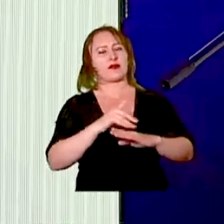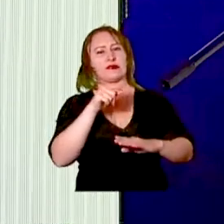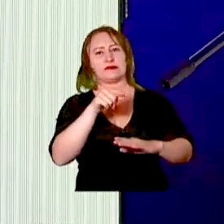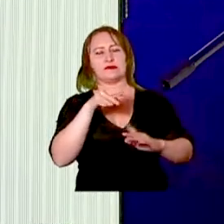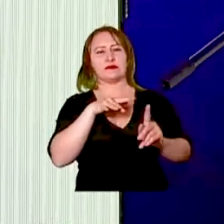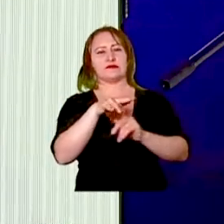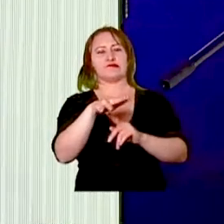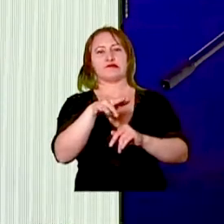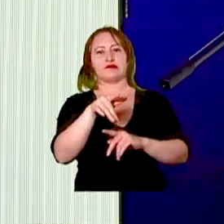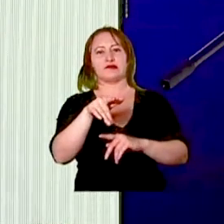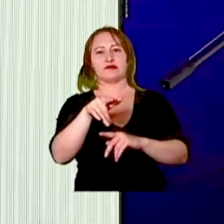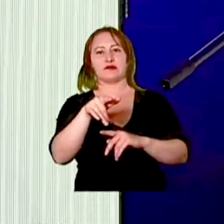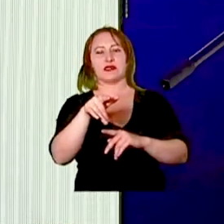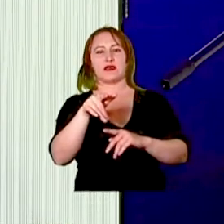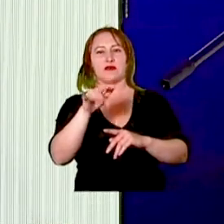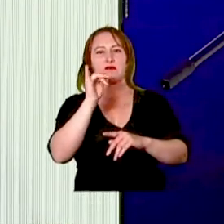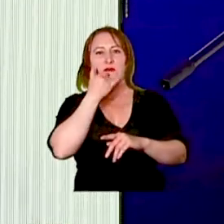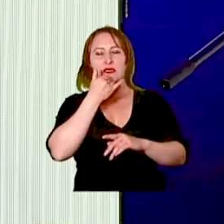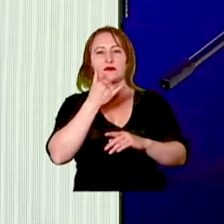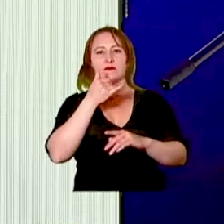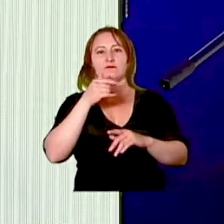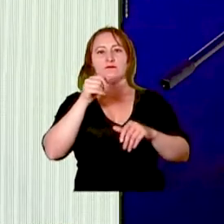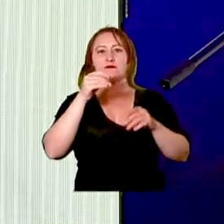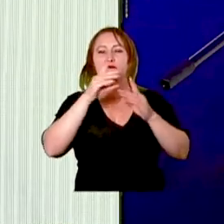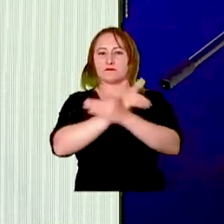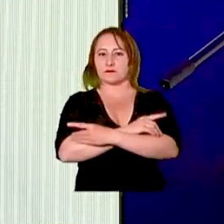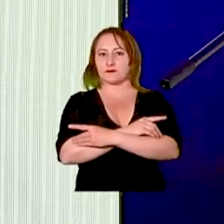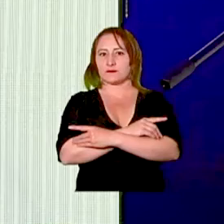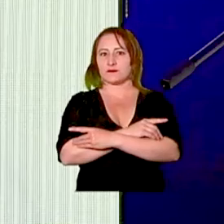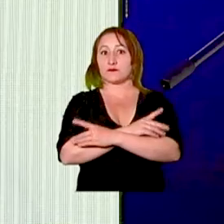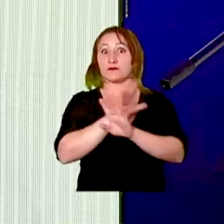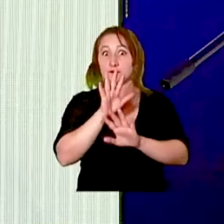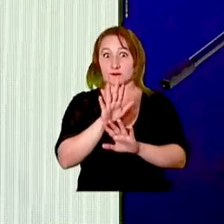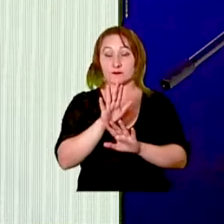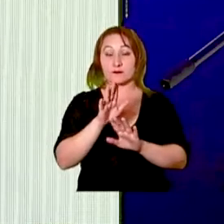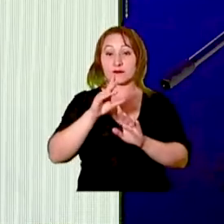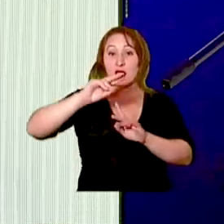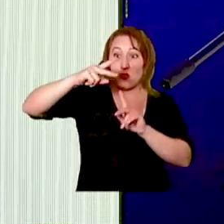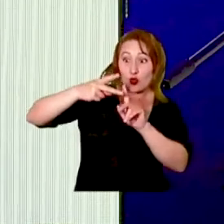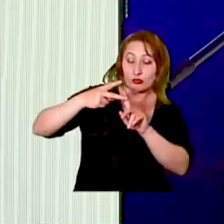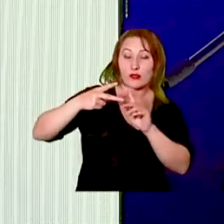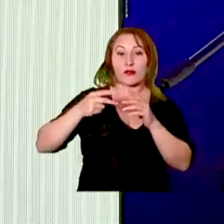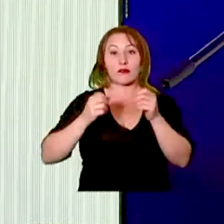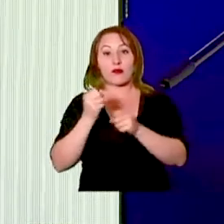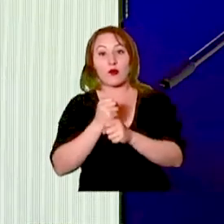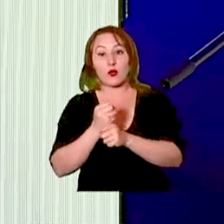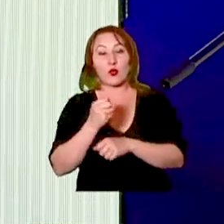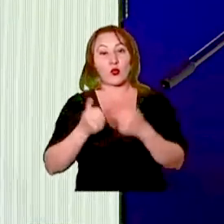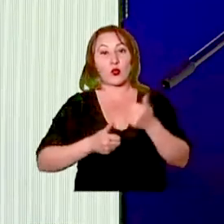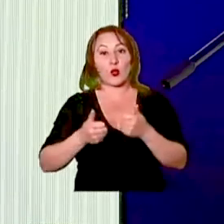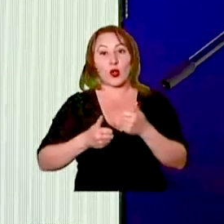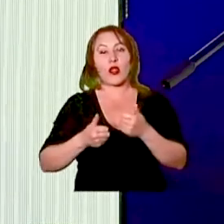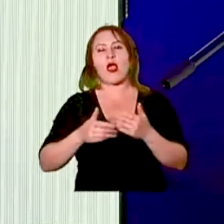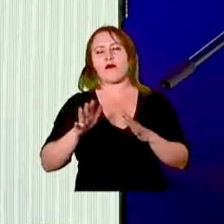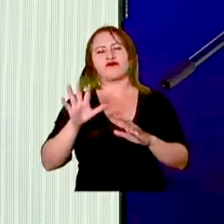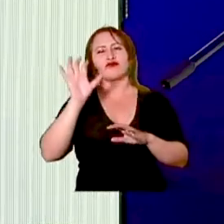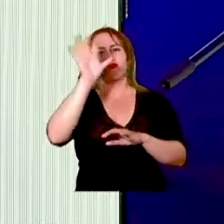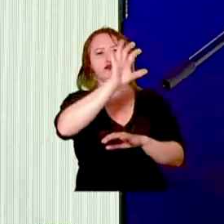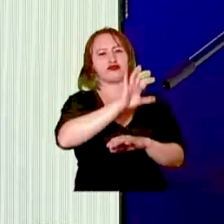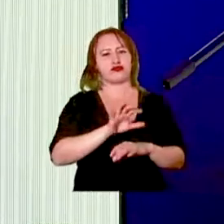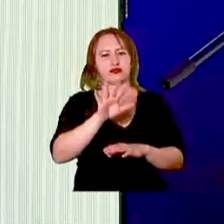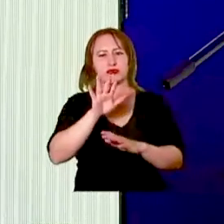que incurrir en infracción disciplinaria. Una segunda línea de trabajo es la necesidad de ir a regiones,